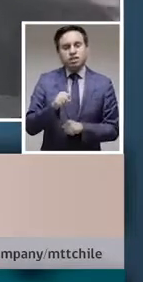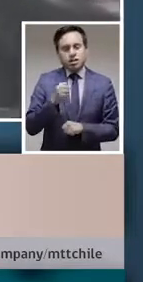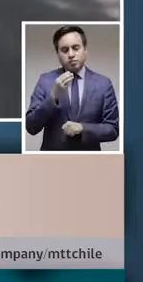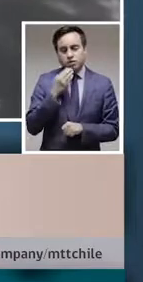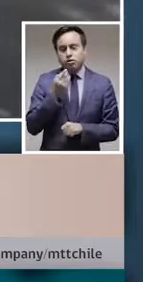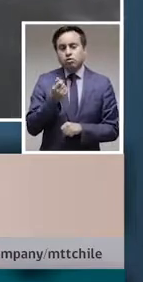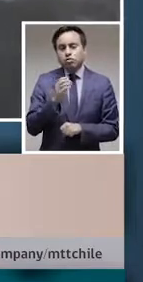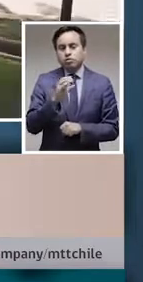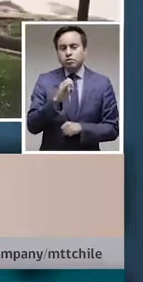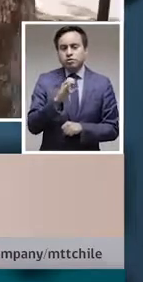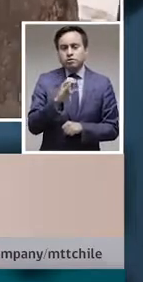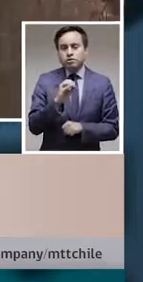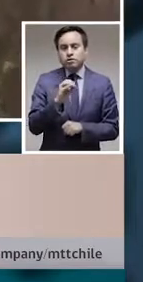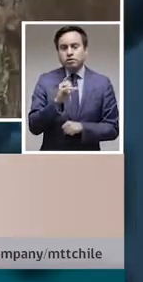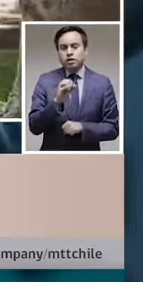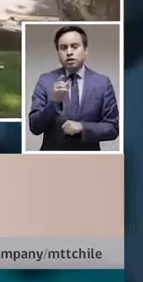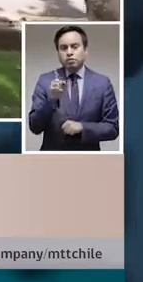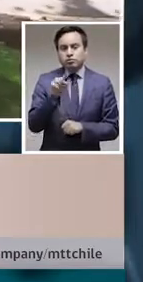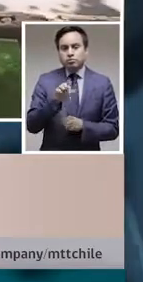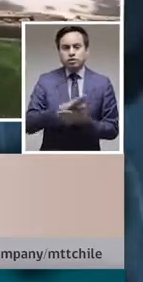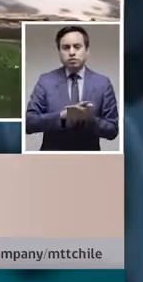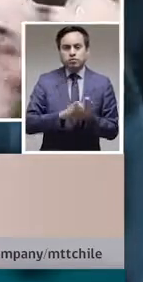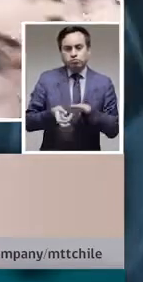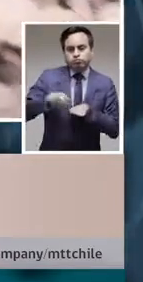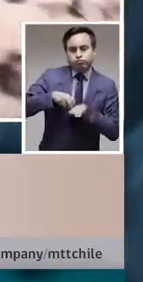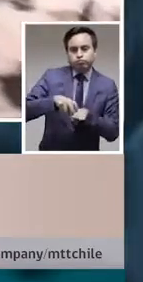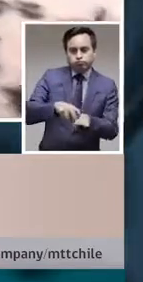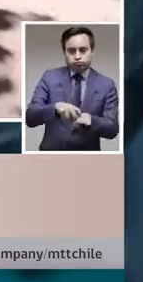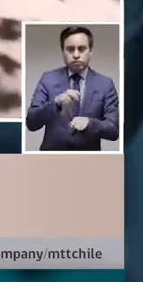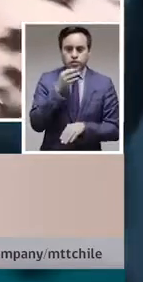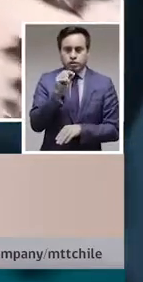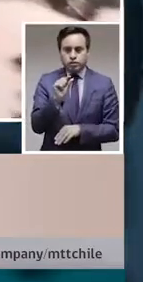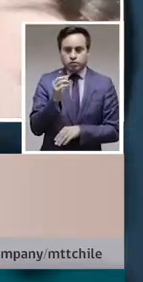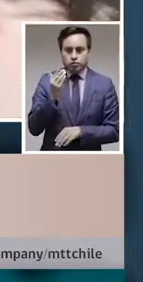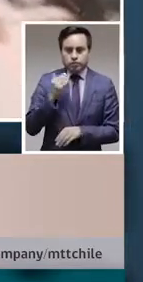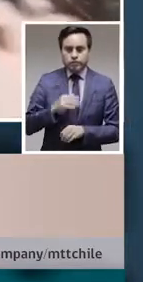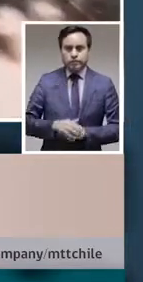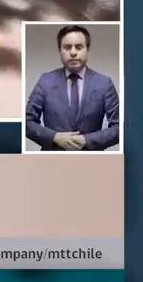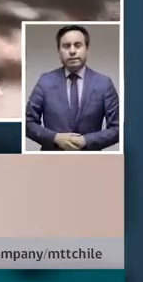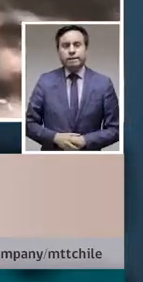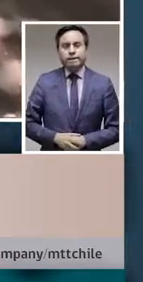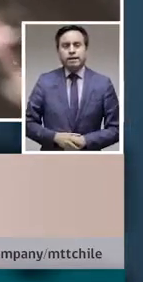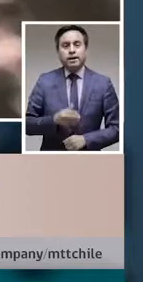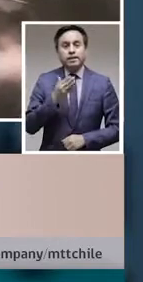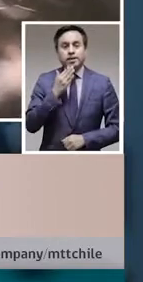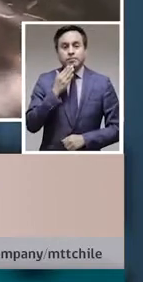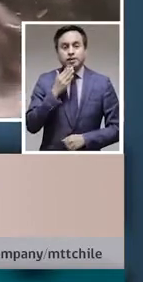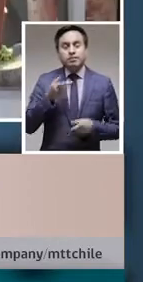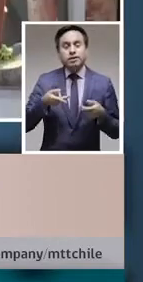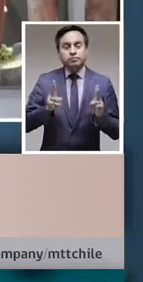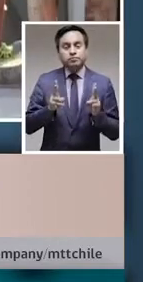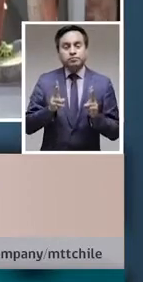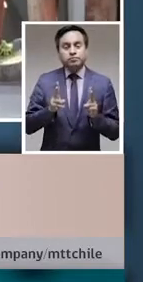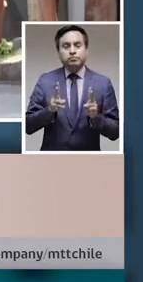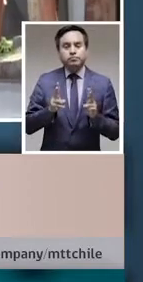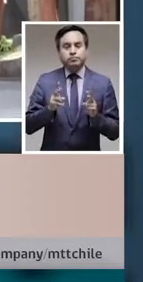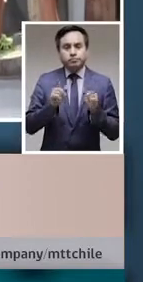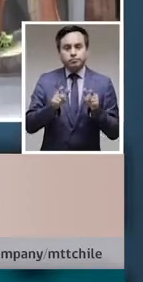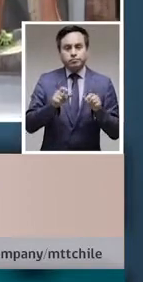y otros ciclos, entre ellos estos scooters que mencioné recién. Habilitamos